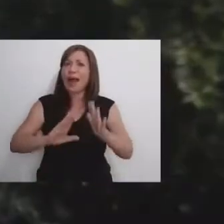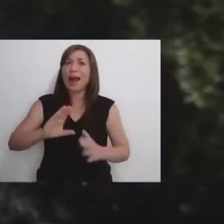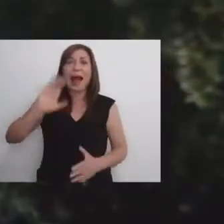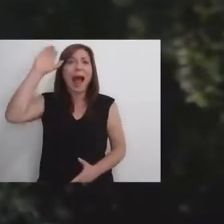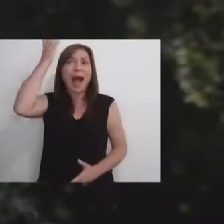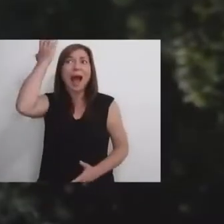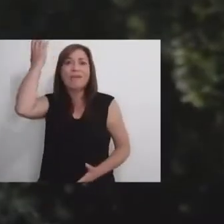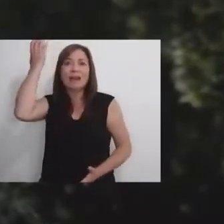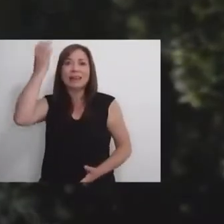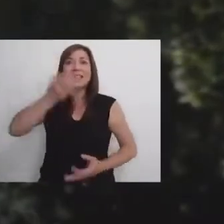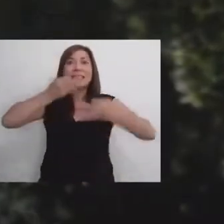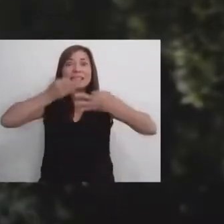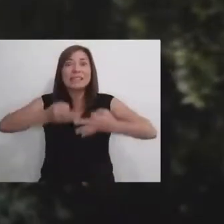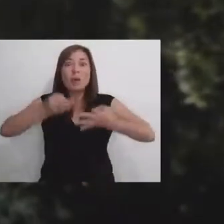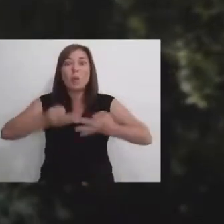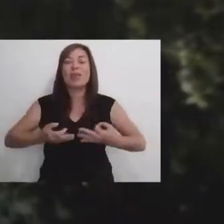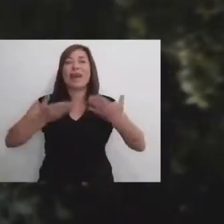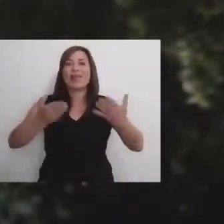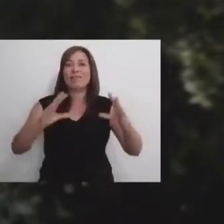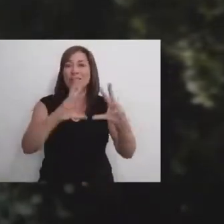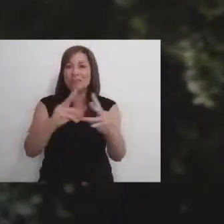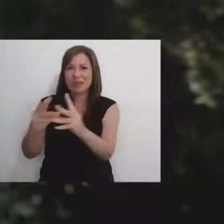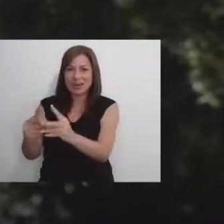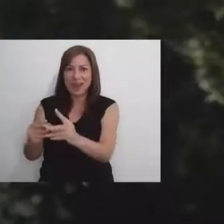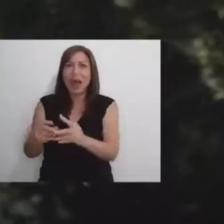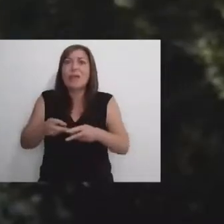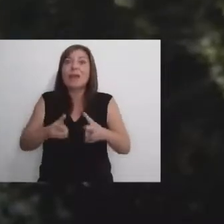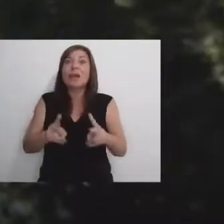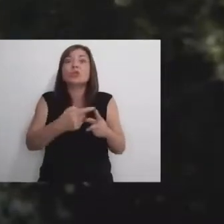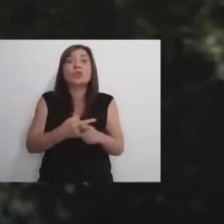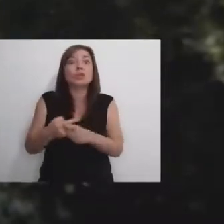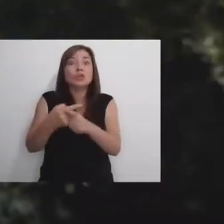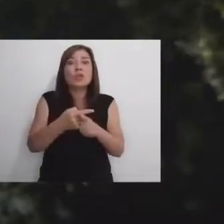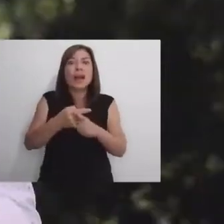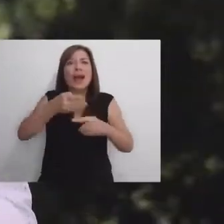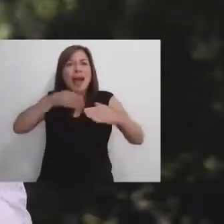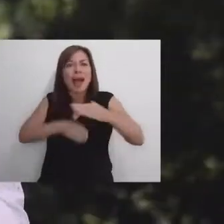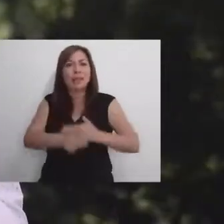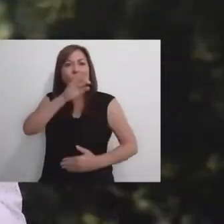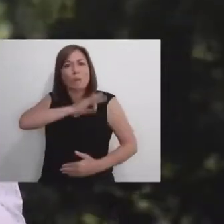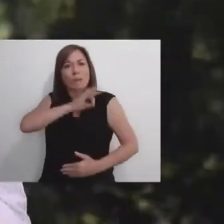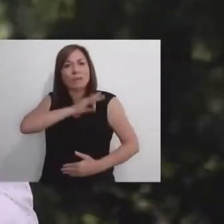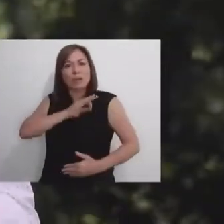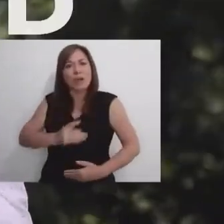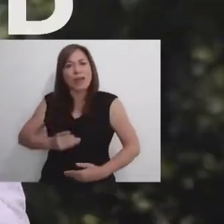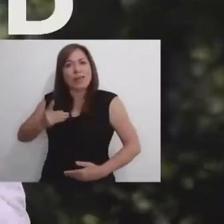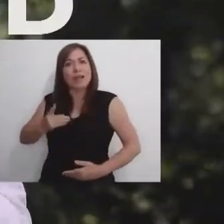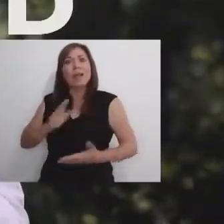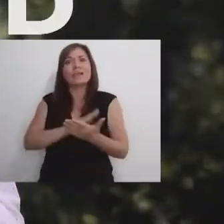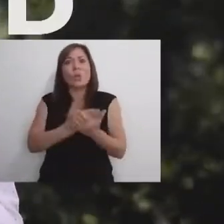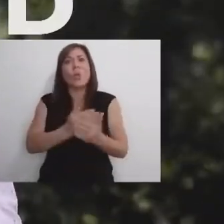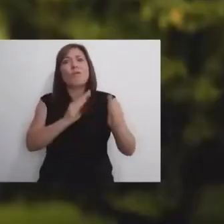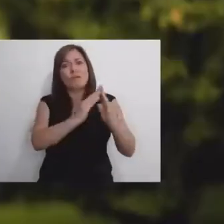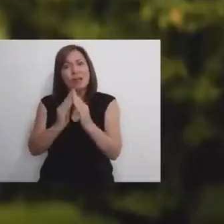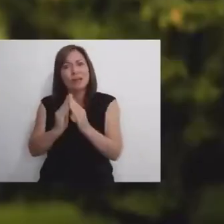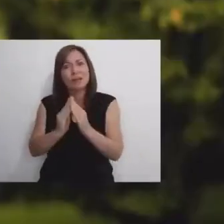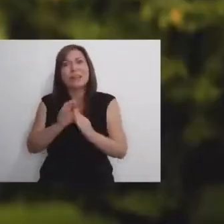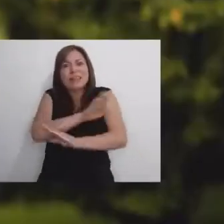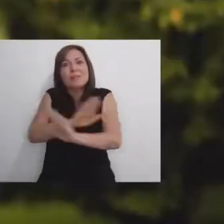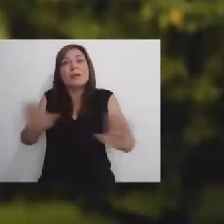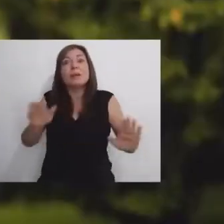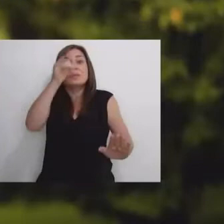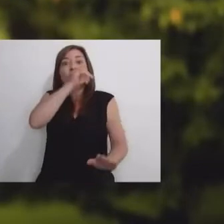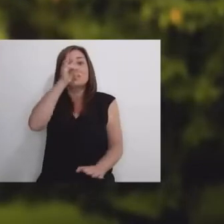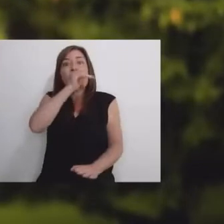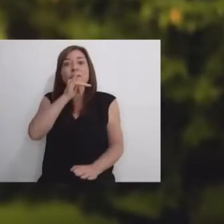A proteger el medio ambiente, a dar seguridad a nuestras familias y consagrar como derechos sociales el acceso a pensiones dignas, salud y vivienda. Terminemos